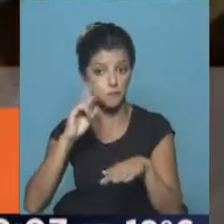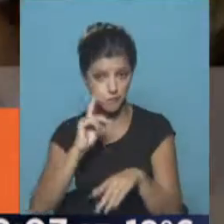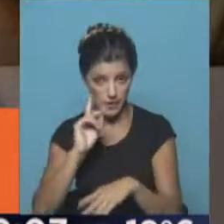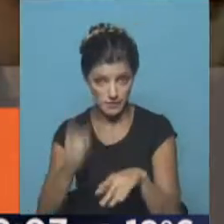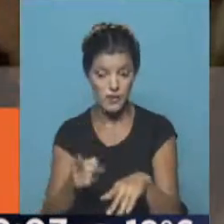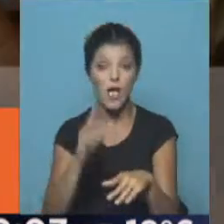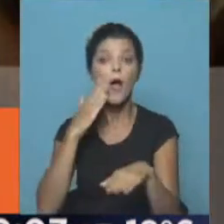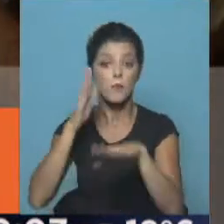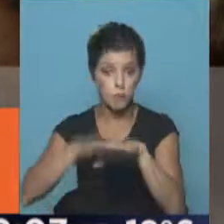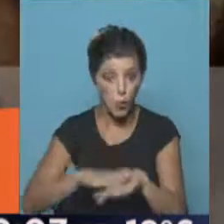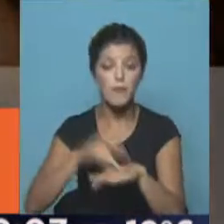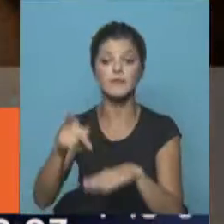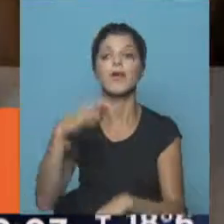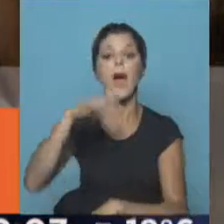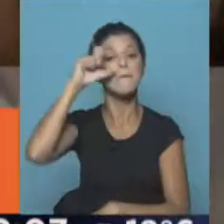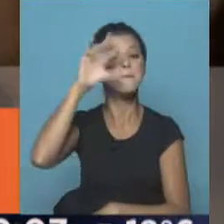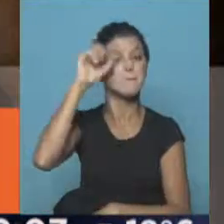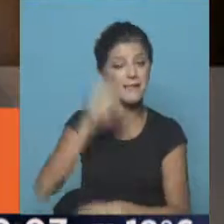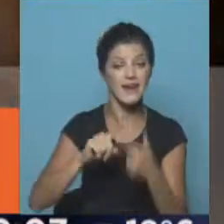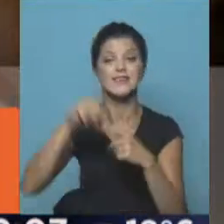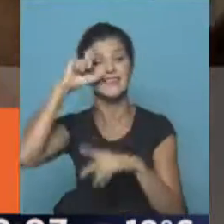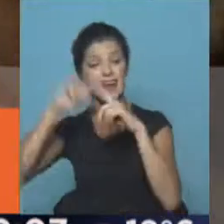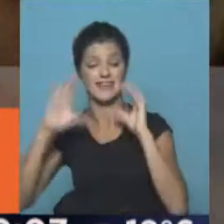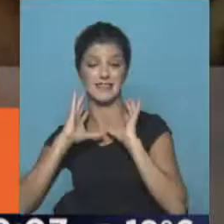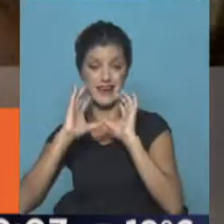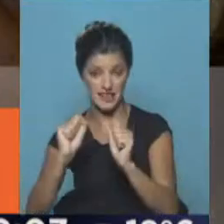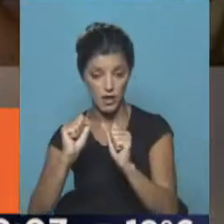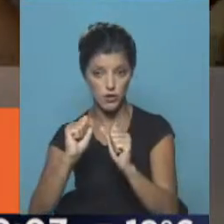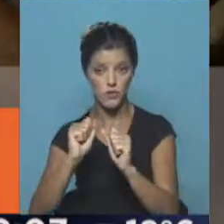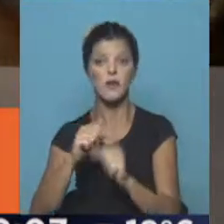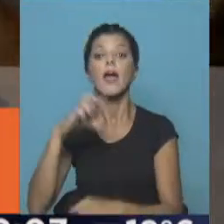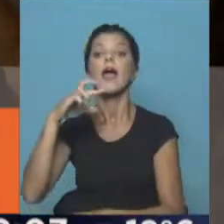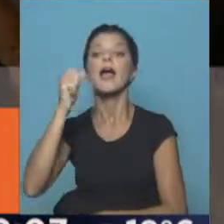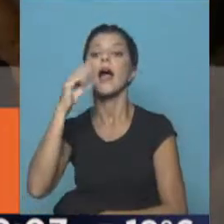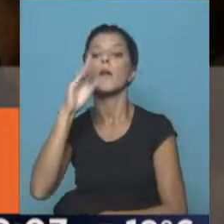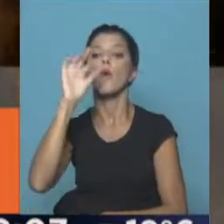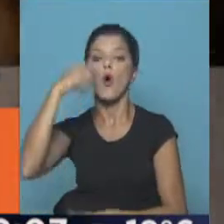provincial Alberto Pérez y el ex subsecretario administrativo de esa dependencia, Walter Carbone.